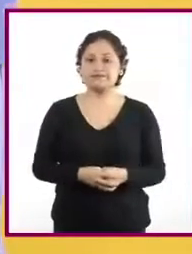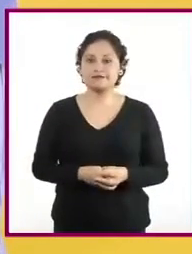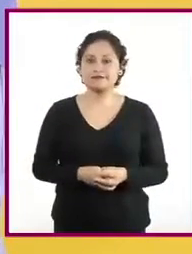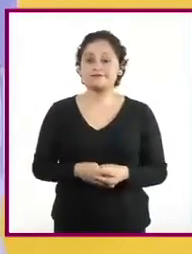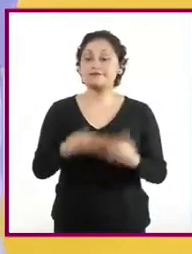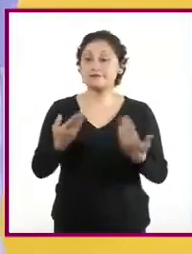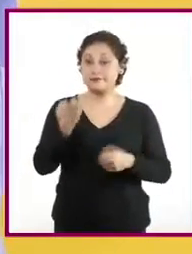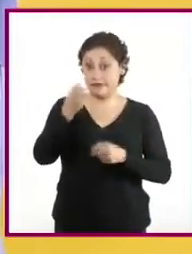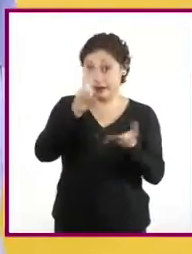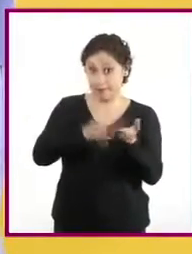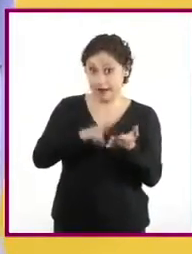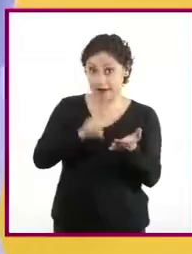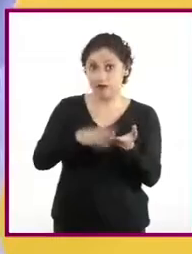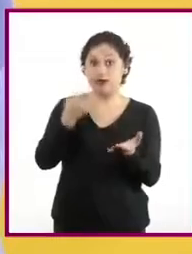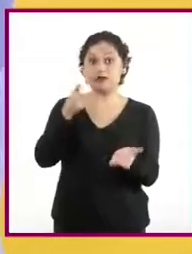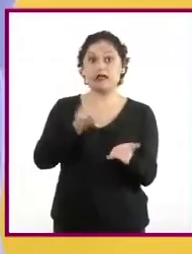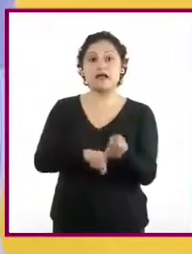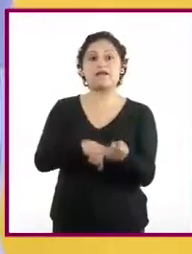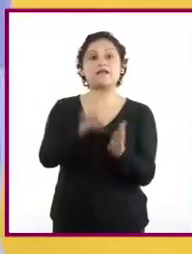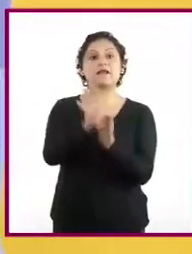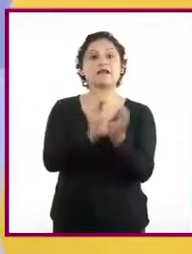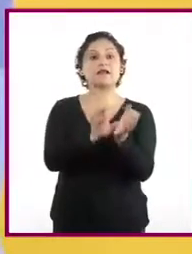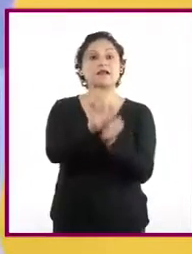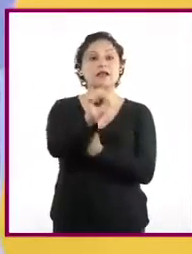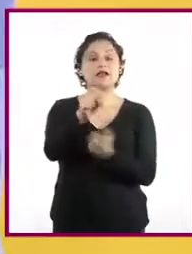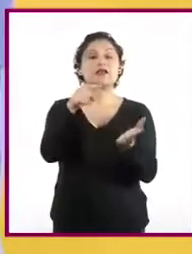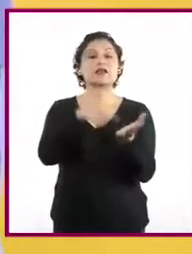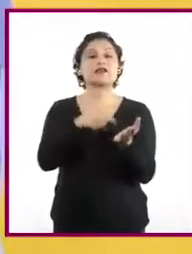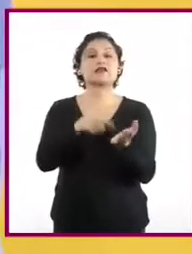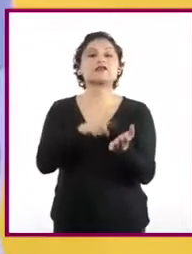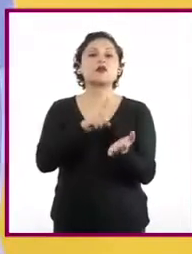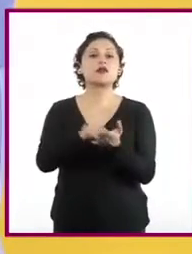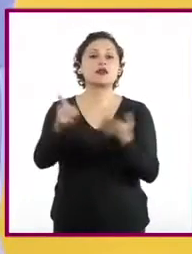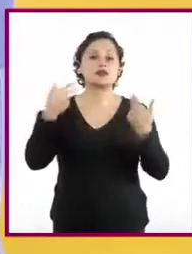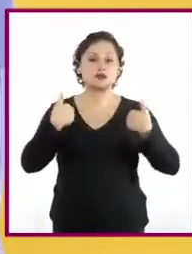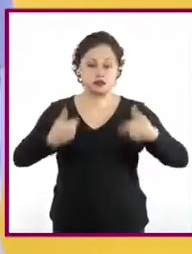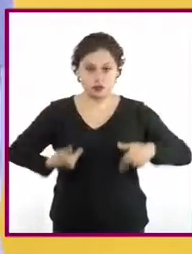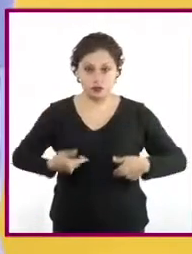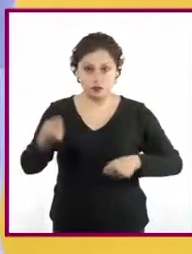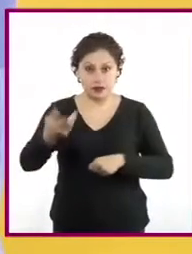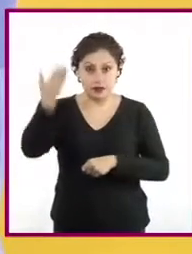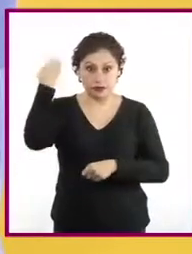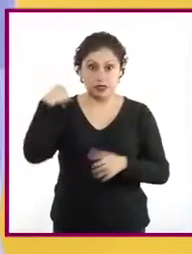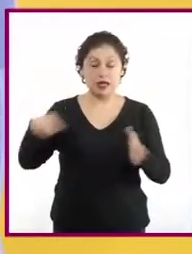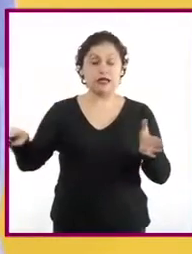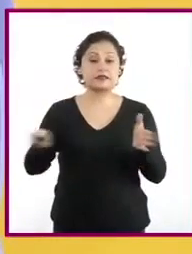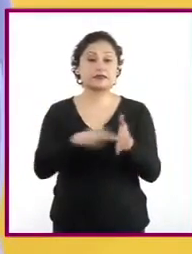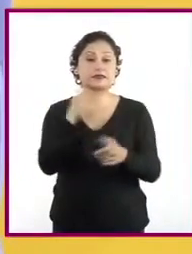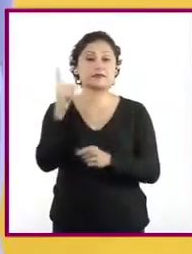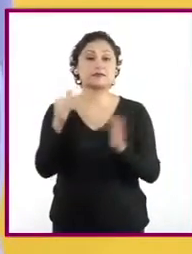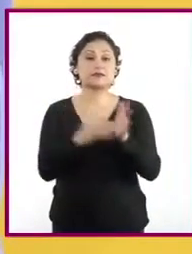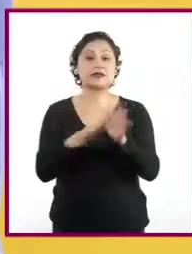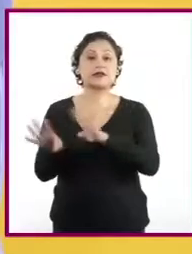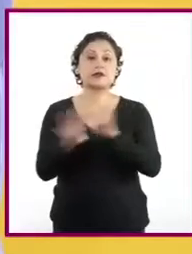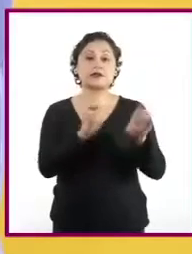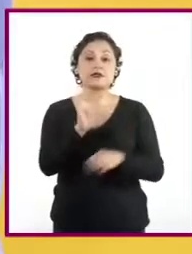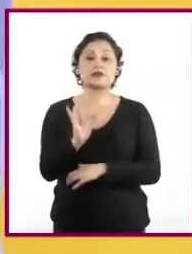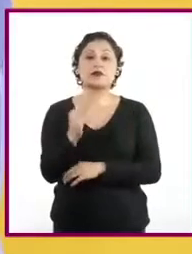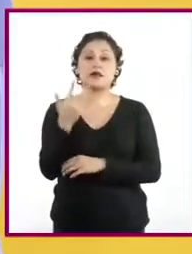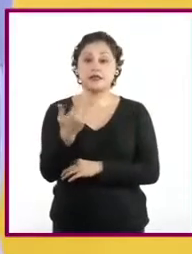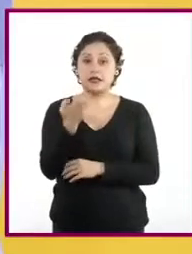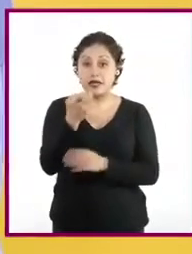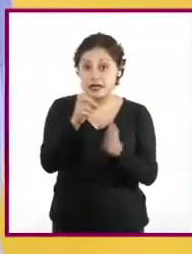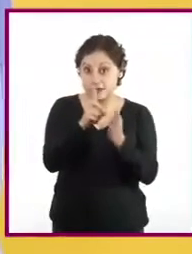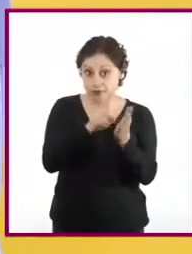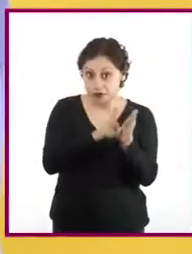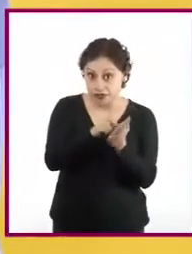están presentes en la Declaración Universal de los Derechos Humanos, firmada en 1948. Estos derechos